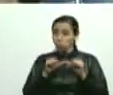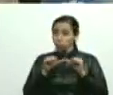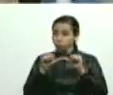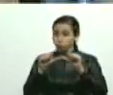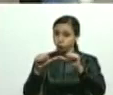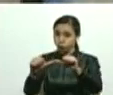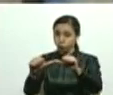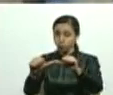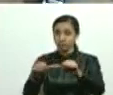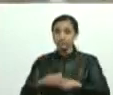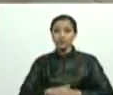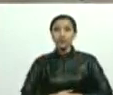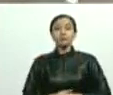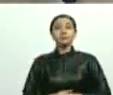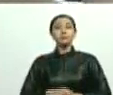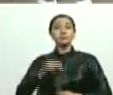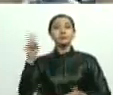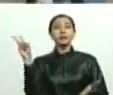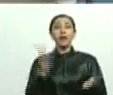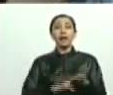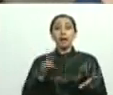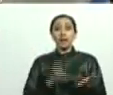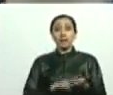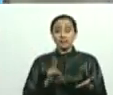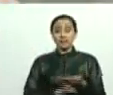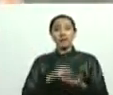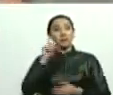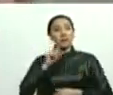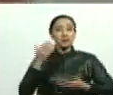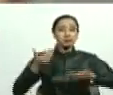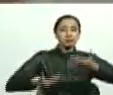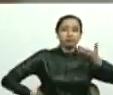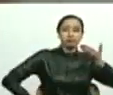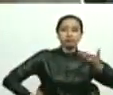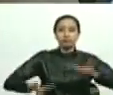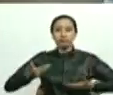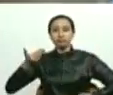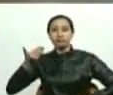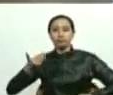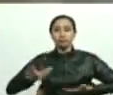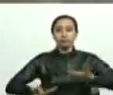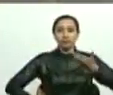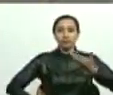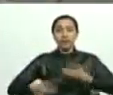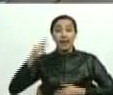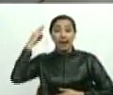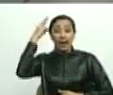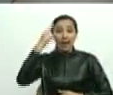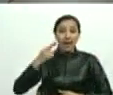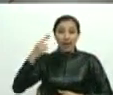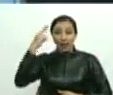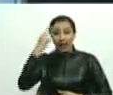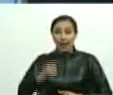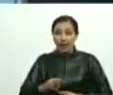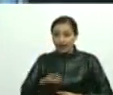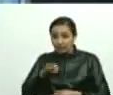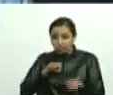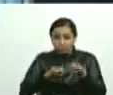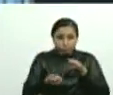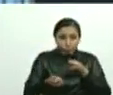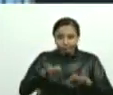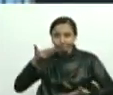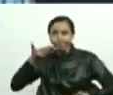permanente, entre la verdad y la mentira, entre la realidad y la manipulación, en todos